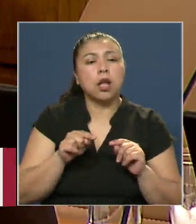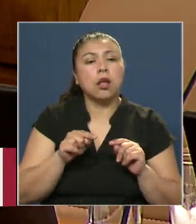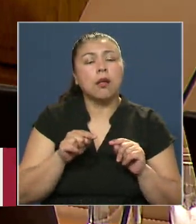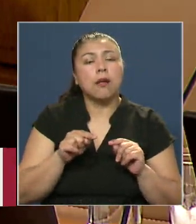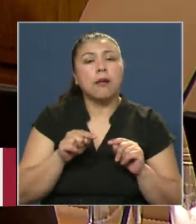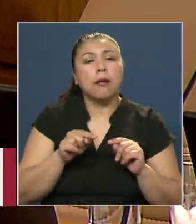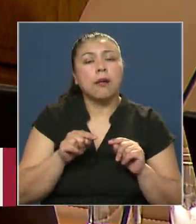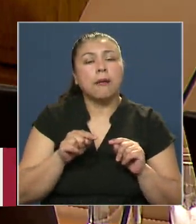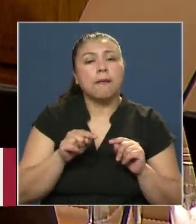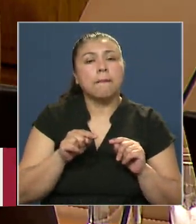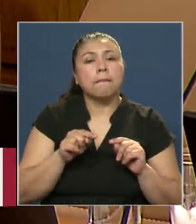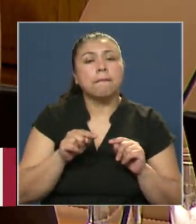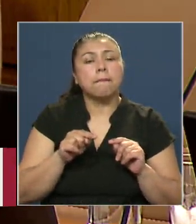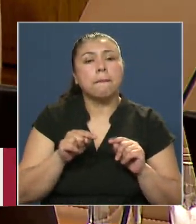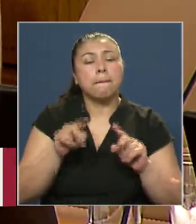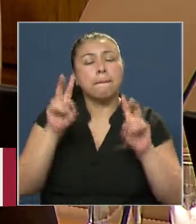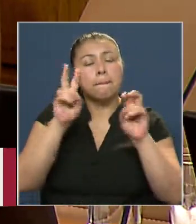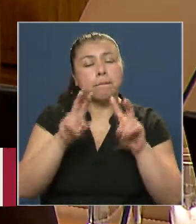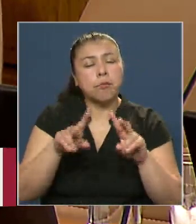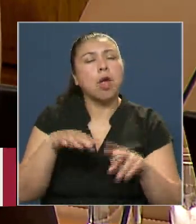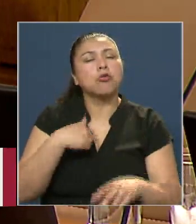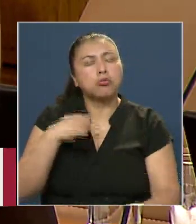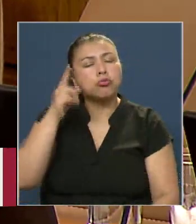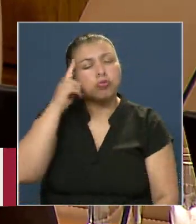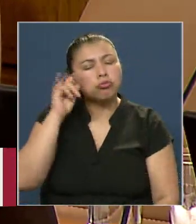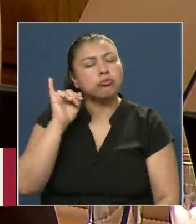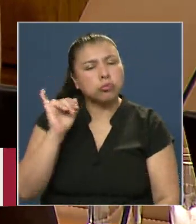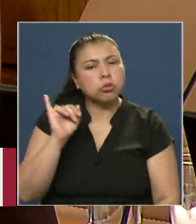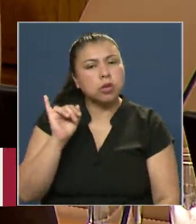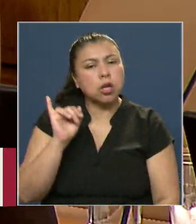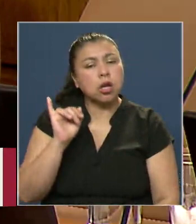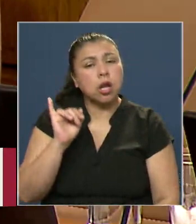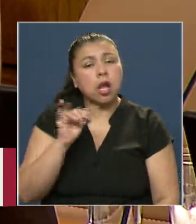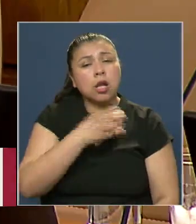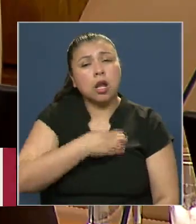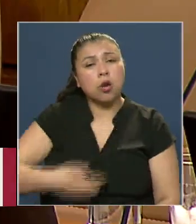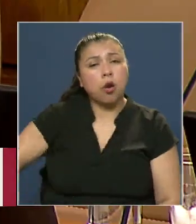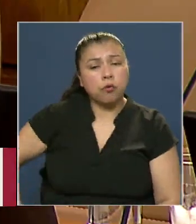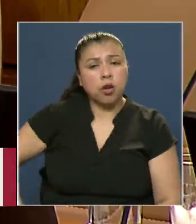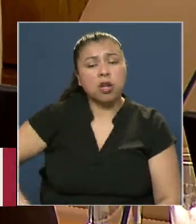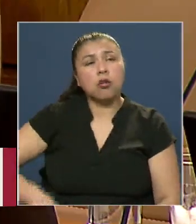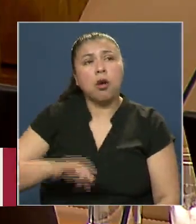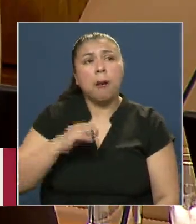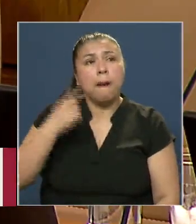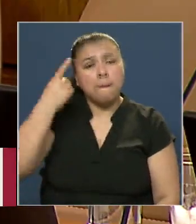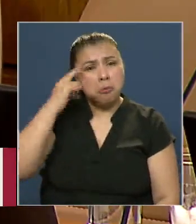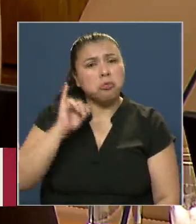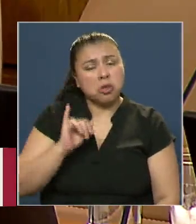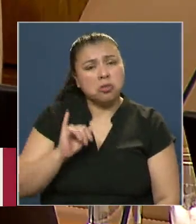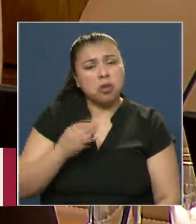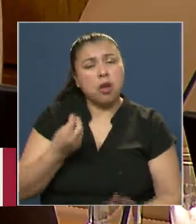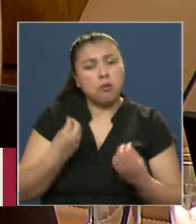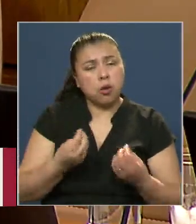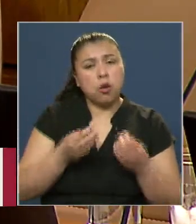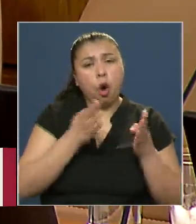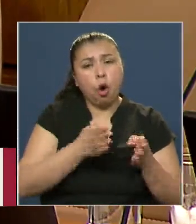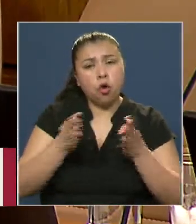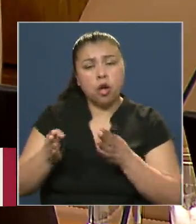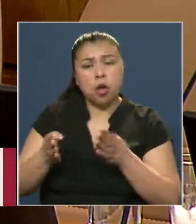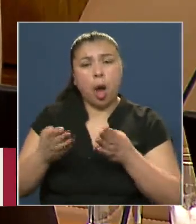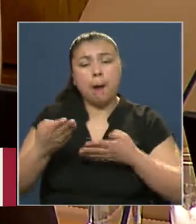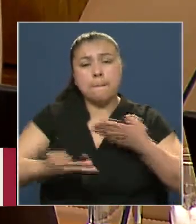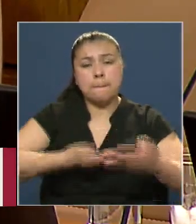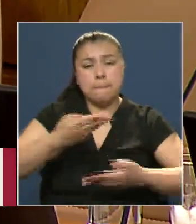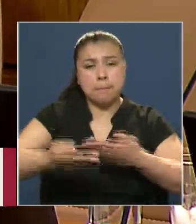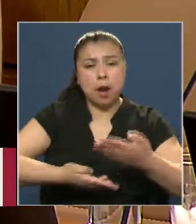presidente, yo creo que es un acierto del gobierno el proponer ordenar esta oferta programática para que sea más fácil